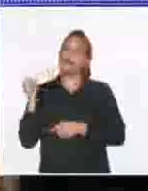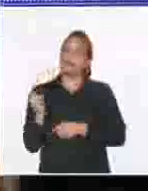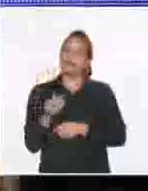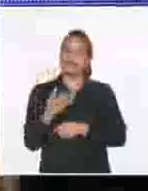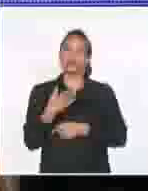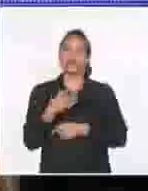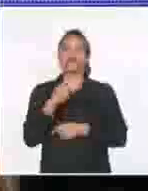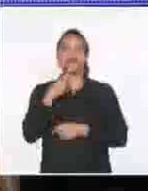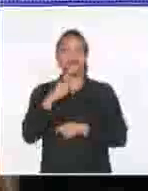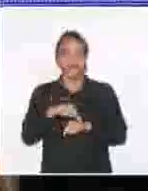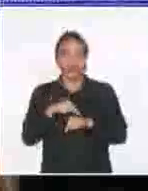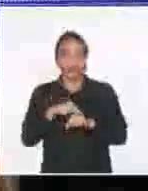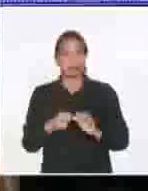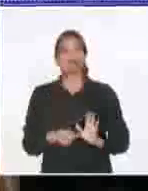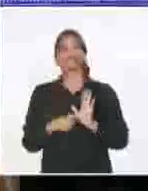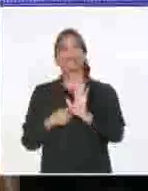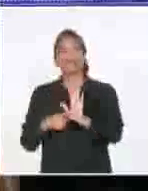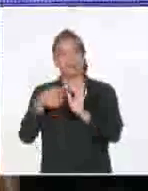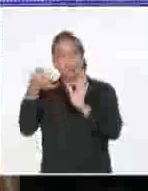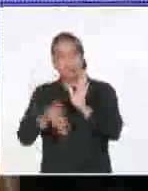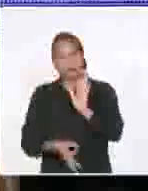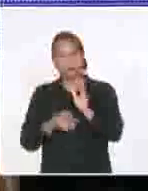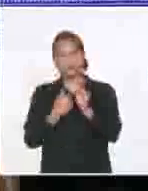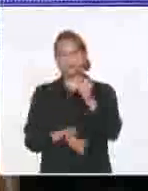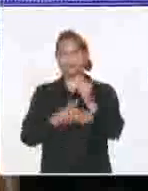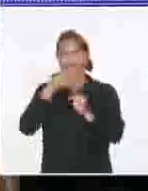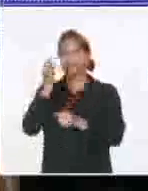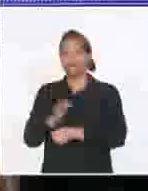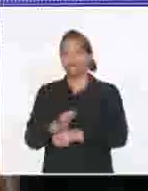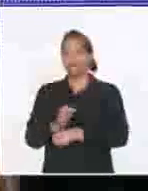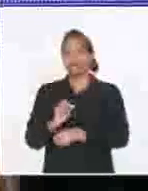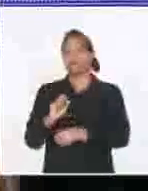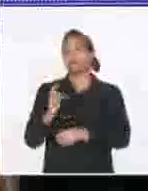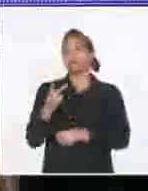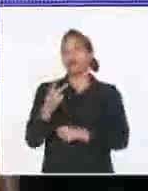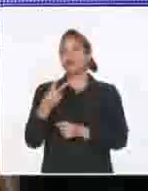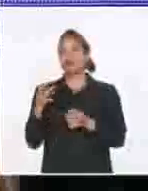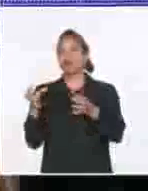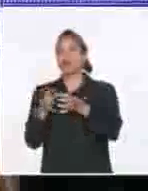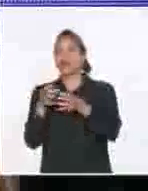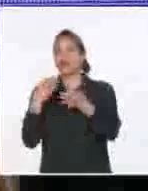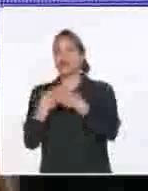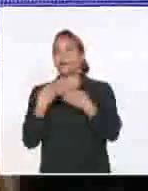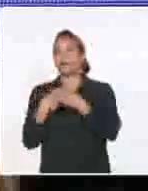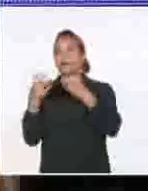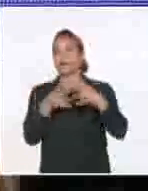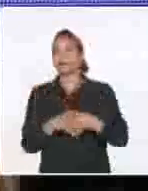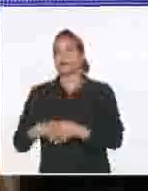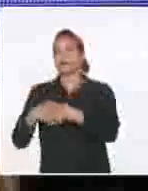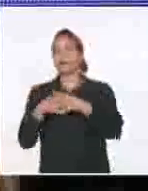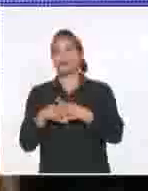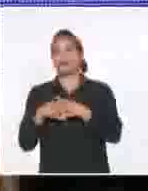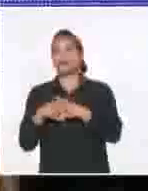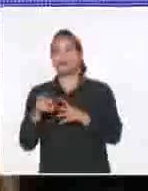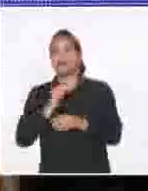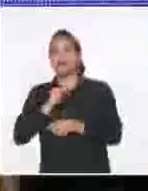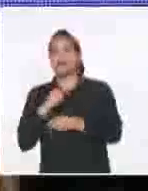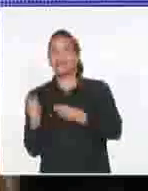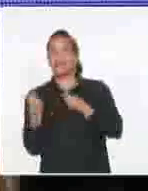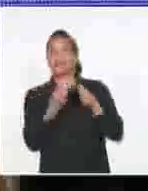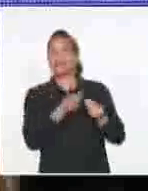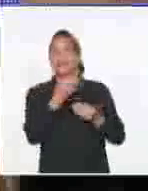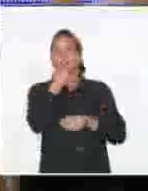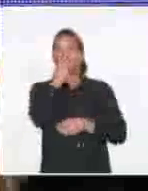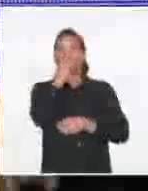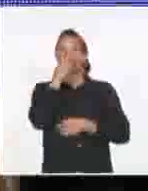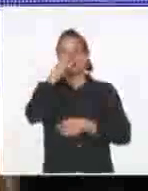quedó demostrado, ante el intento de 2 compañías estadounidenses de suministrar oxígeno a Cuba, de que para